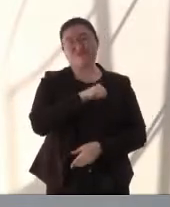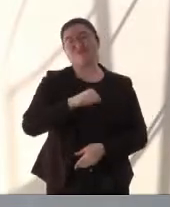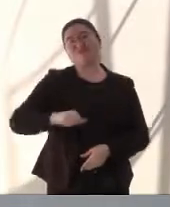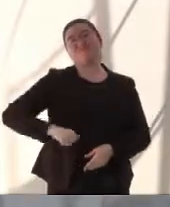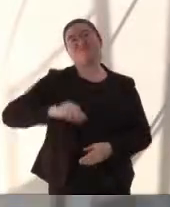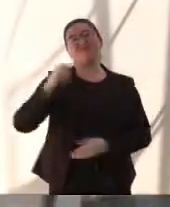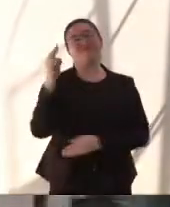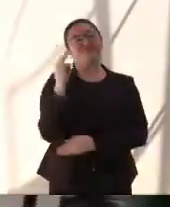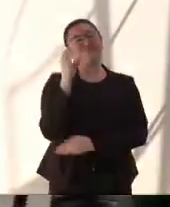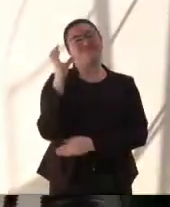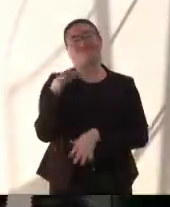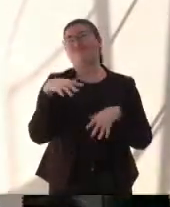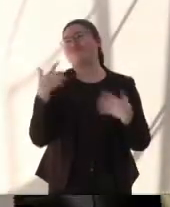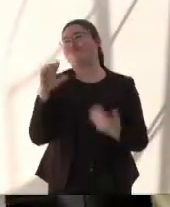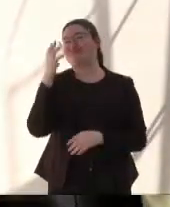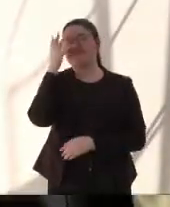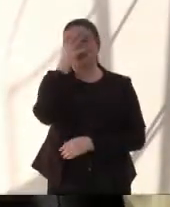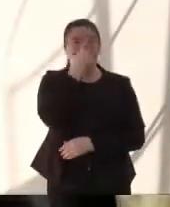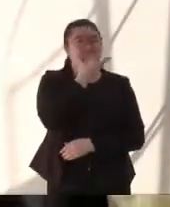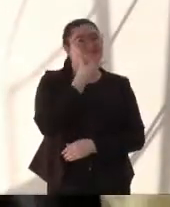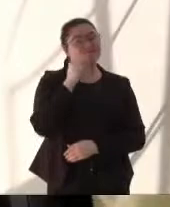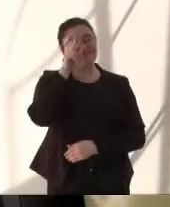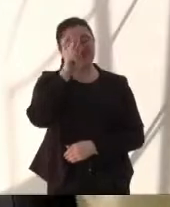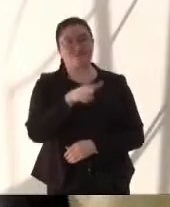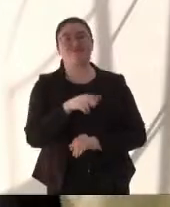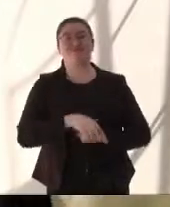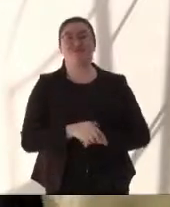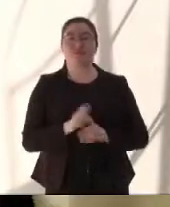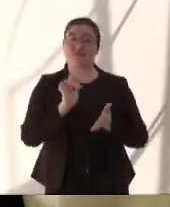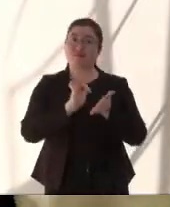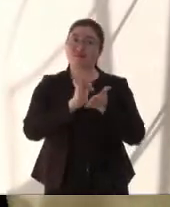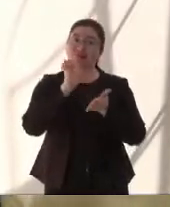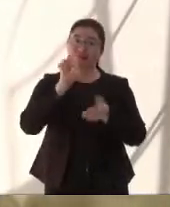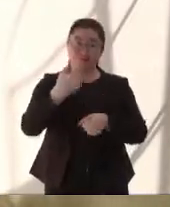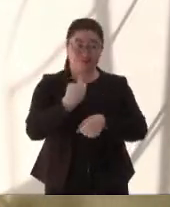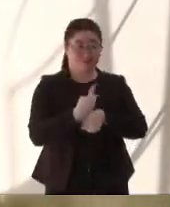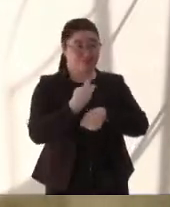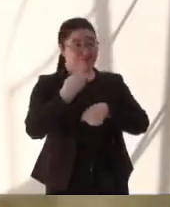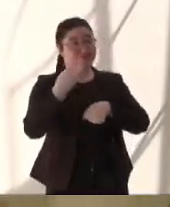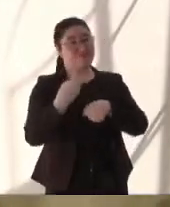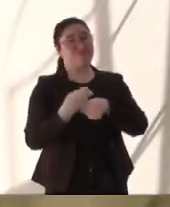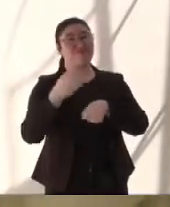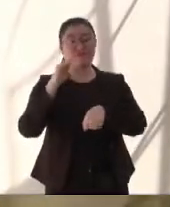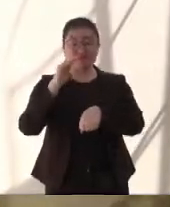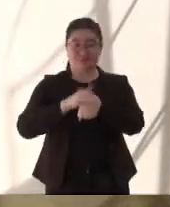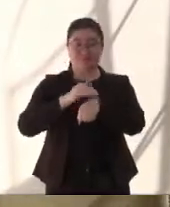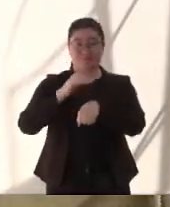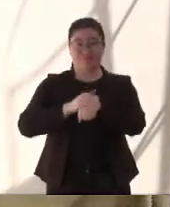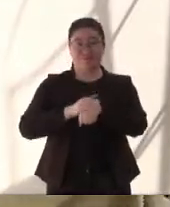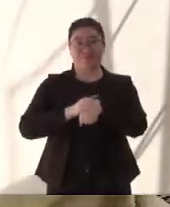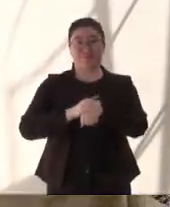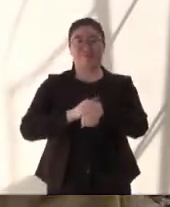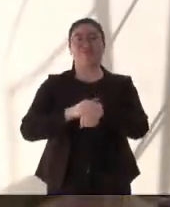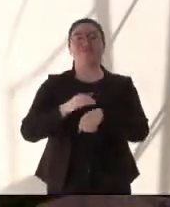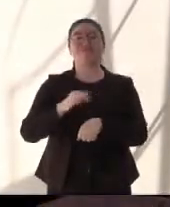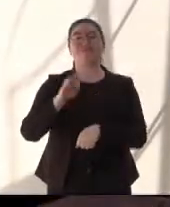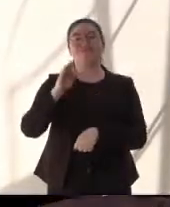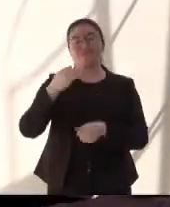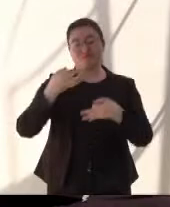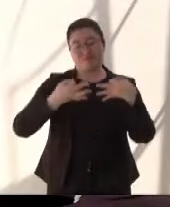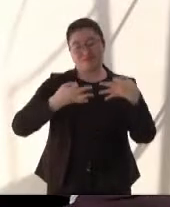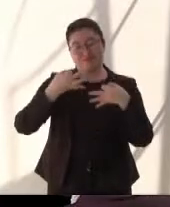es la Magdalena Contreras. Agradecer la invitación a mi amiga, la fiscal